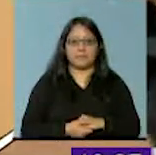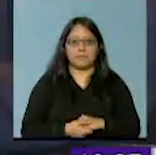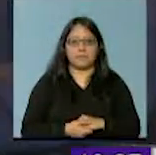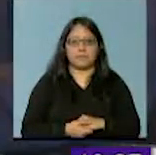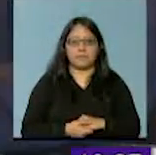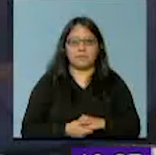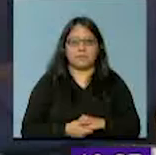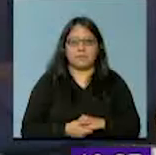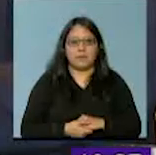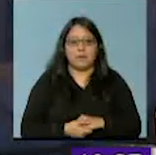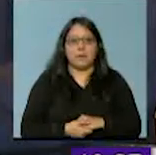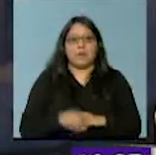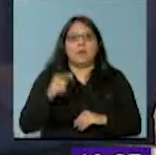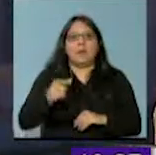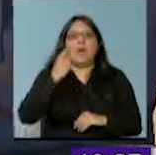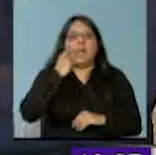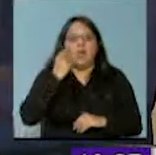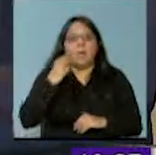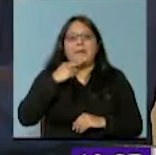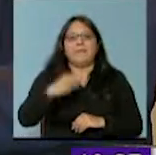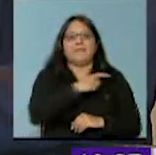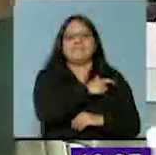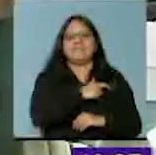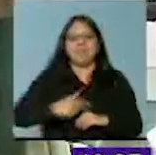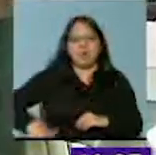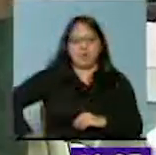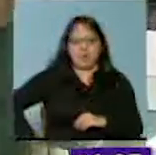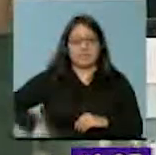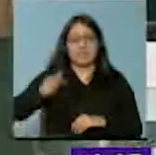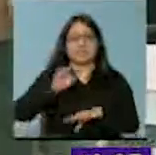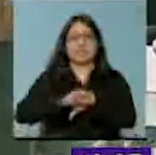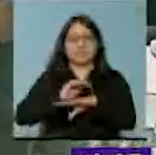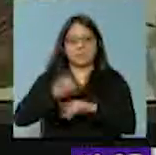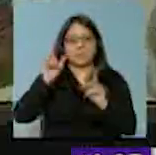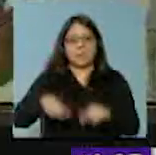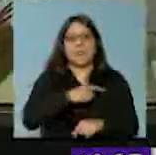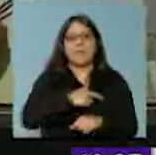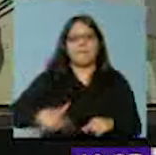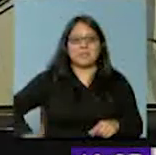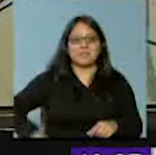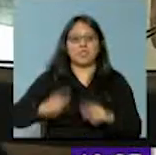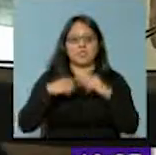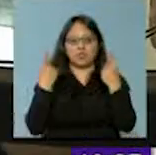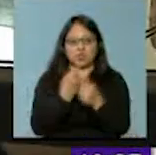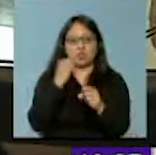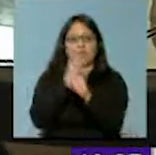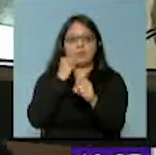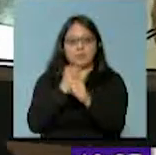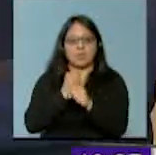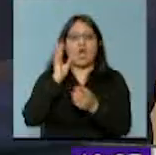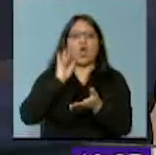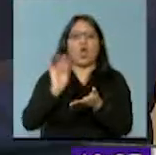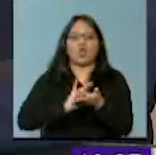Señor Vicegobernador, a cargo de la Gobernación, Presidente de la Comisión de Trabajo, concejales,